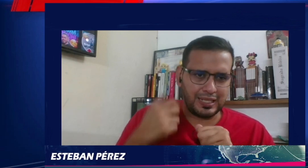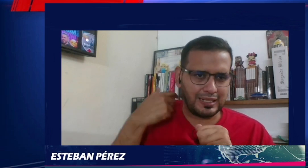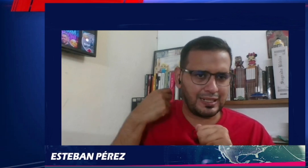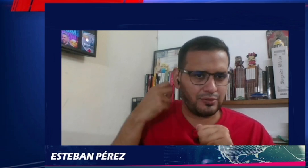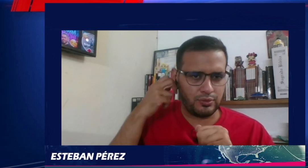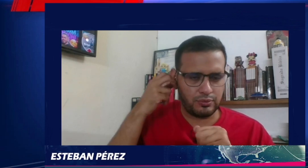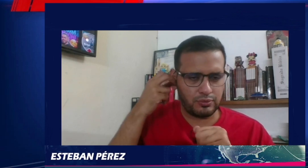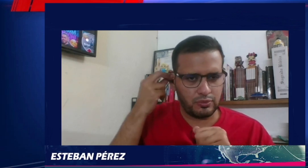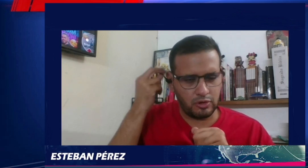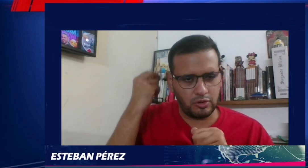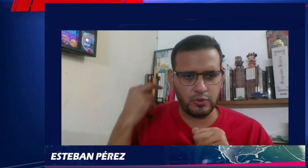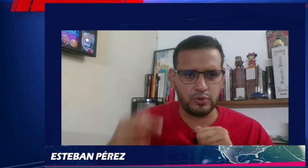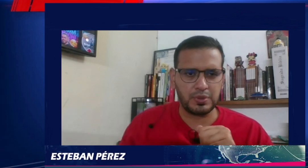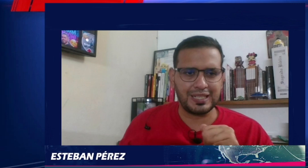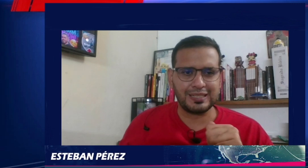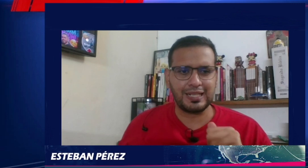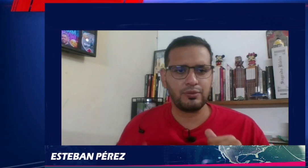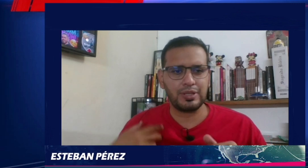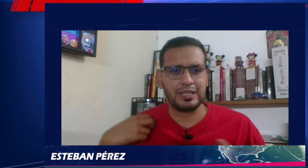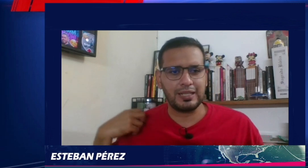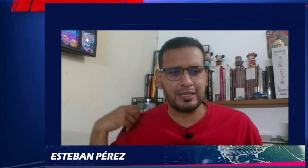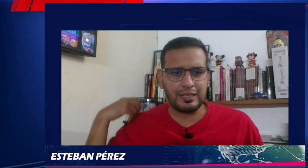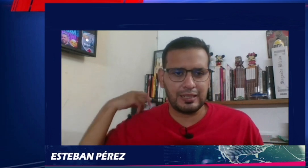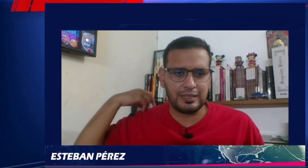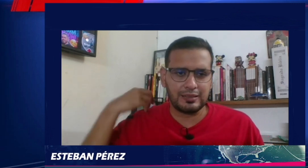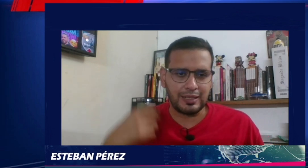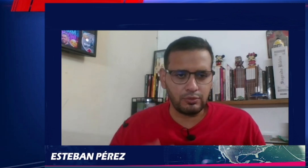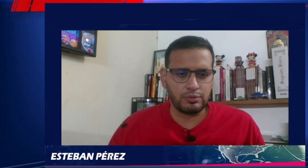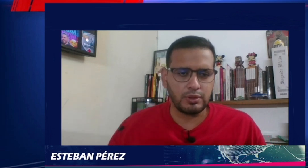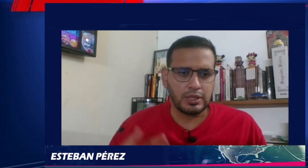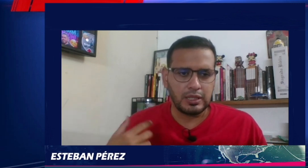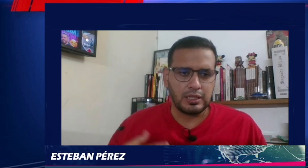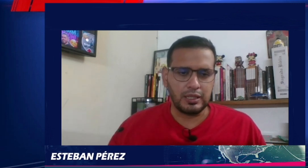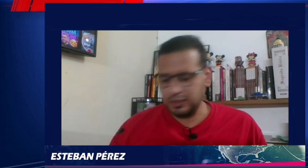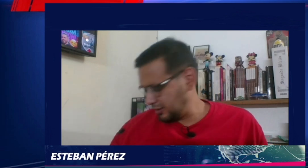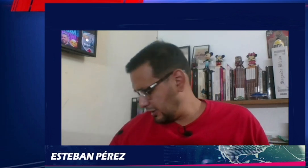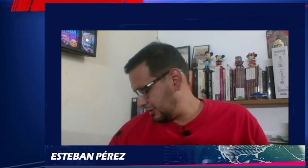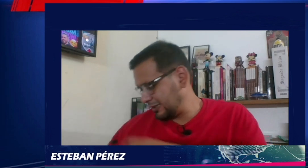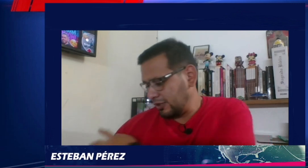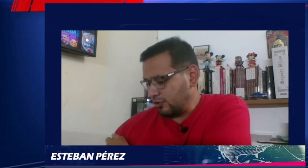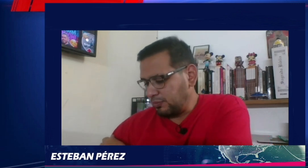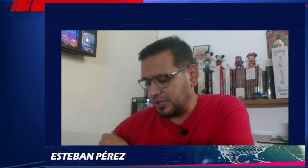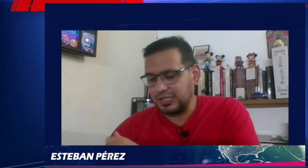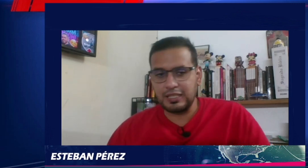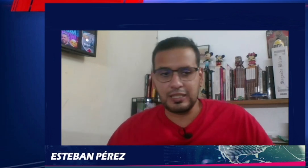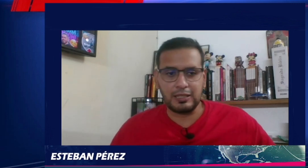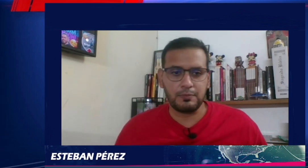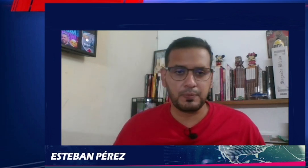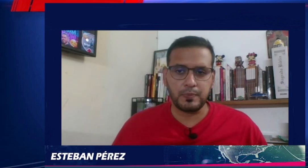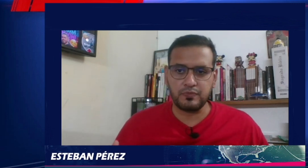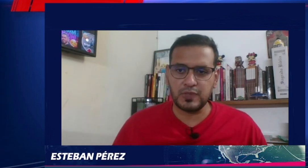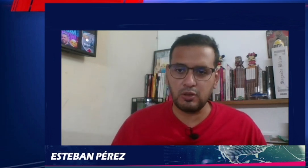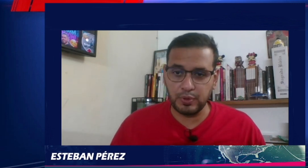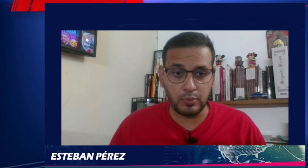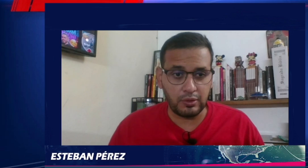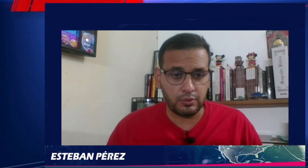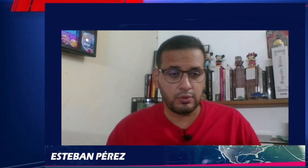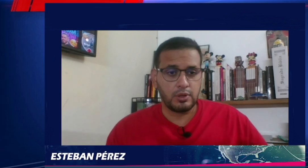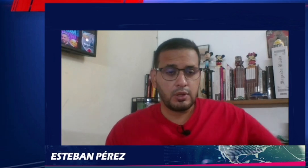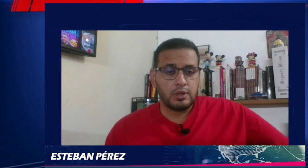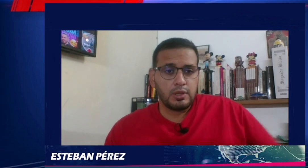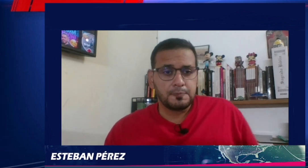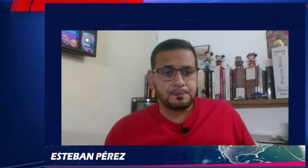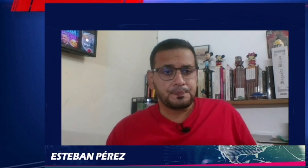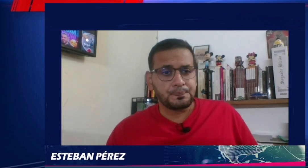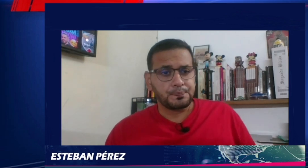de que ingresó como subsecretario de Salud en este sexenio del presidente López Obrador.